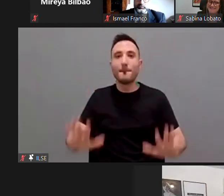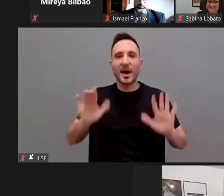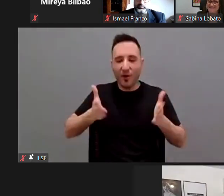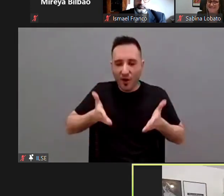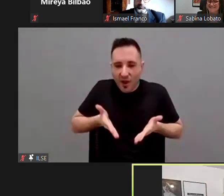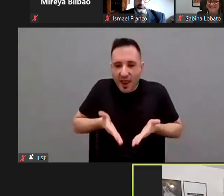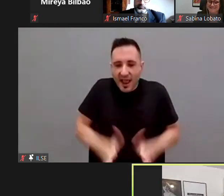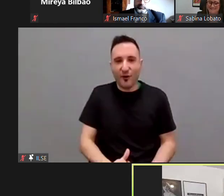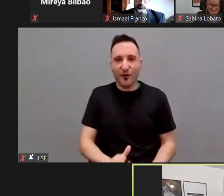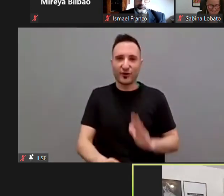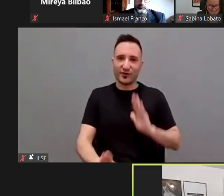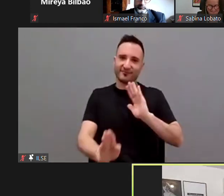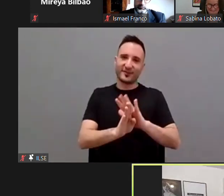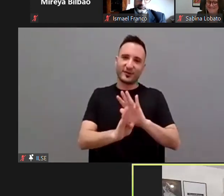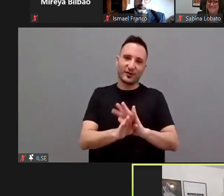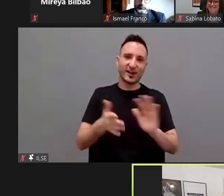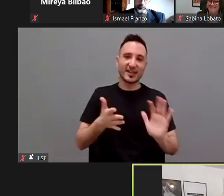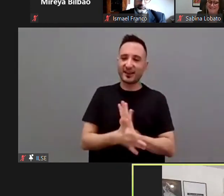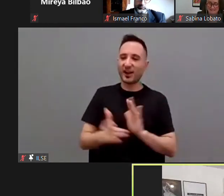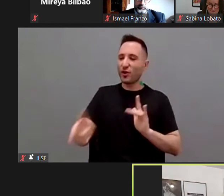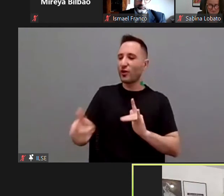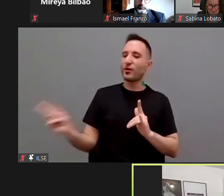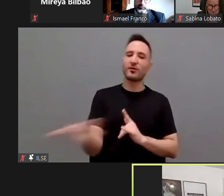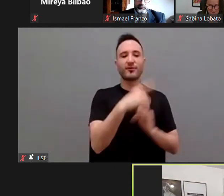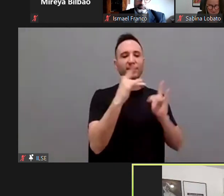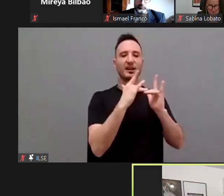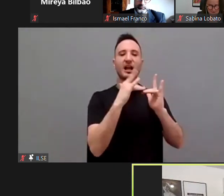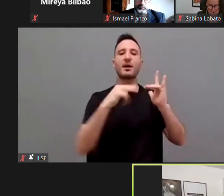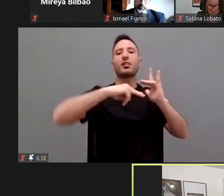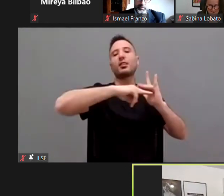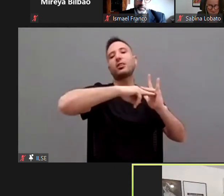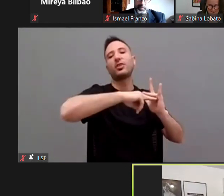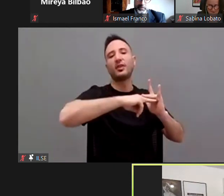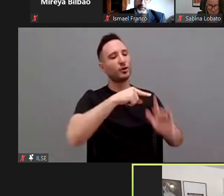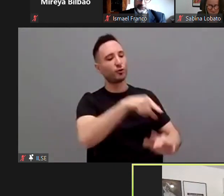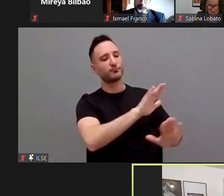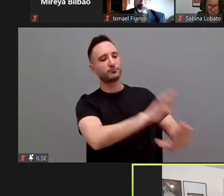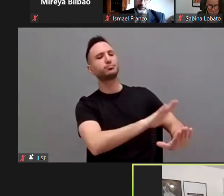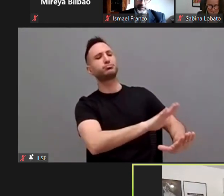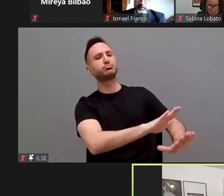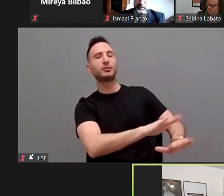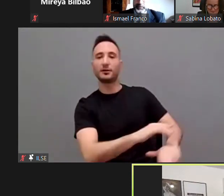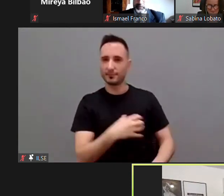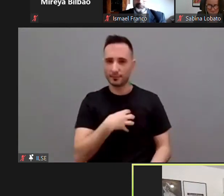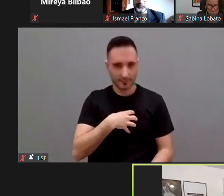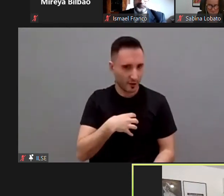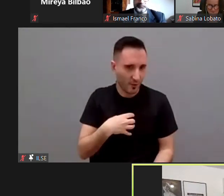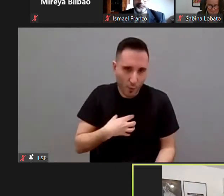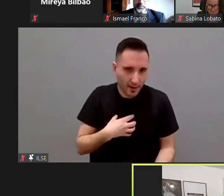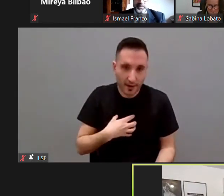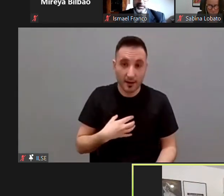podemos meterle debajo de la cama y decir, no salgáis. Entonces, bueno, porque por un lado, quiero decir, yo